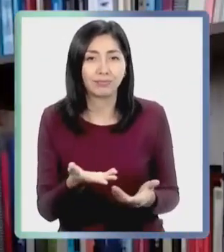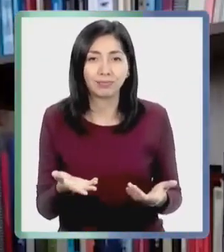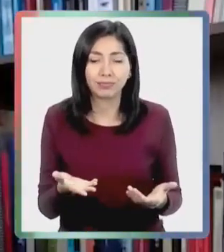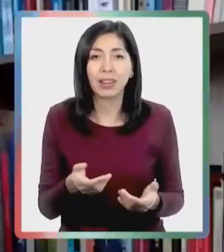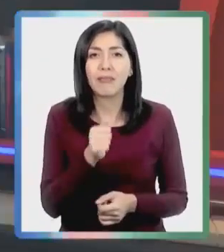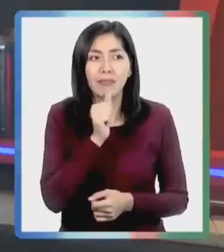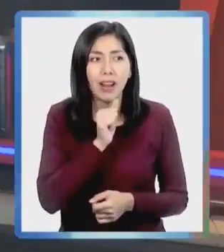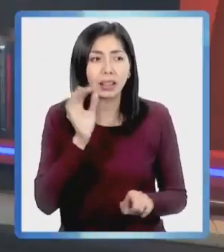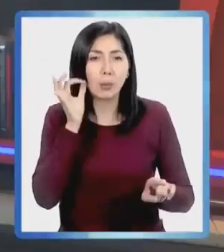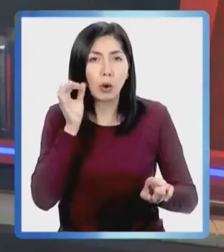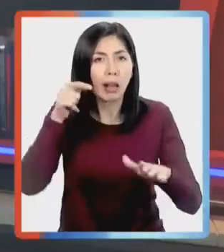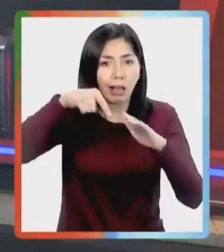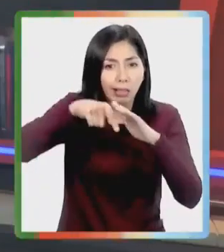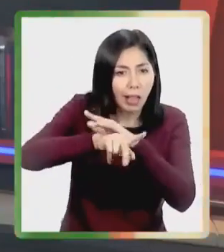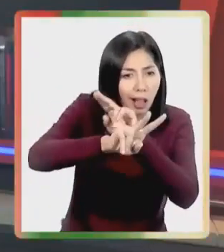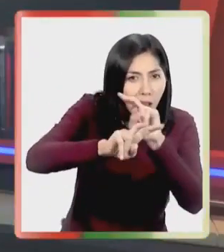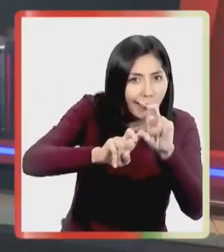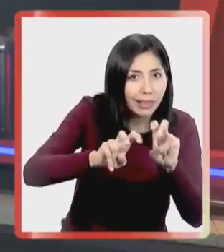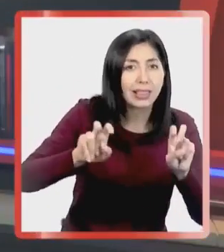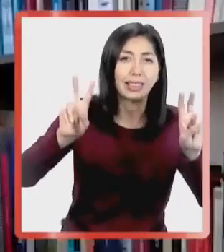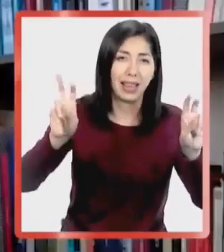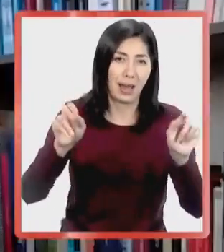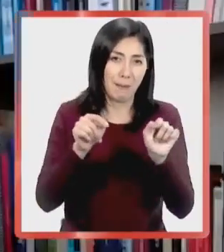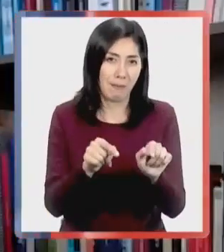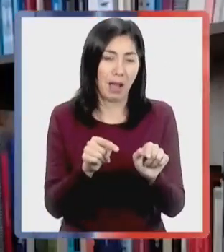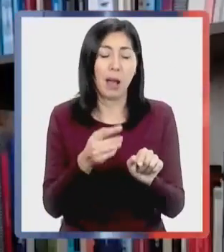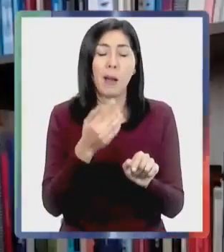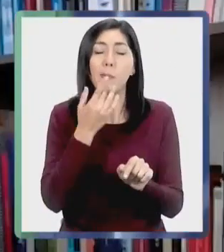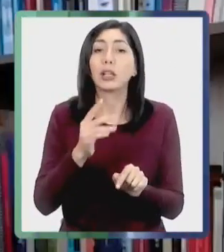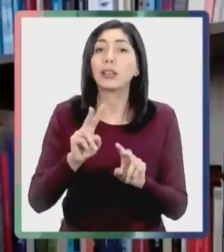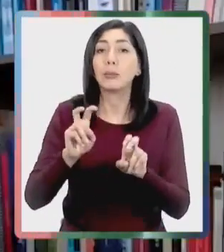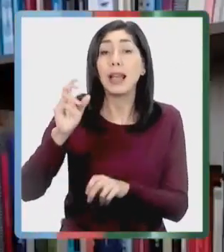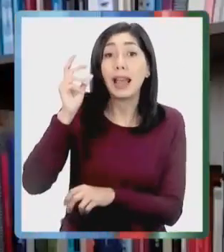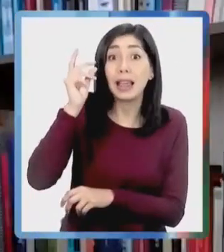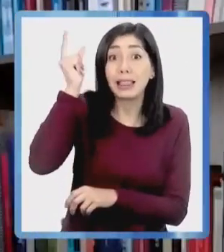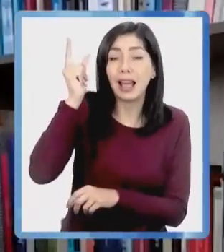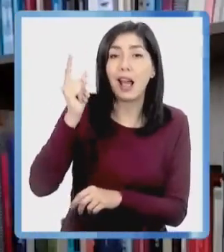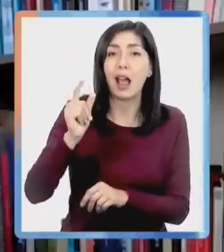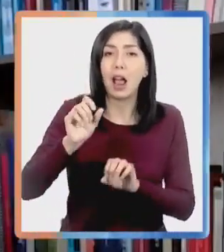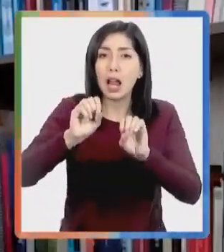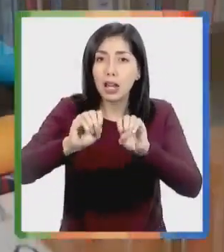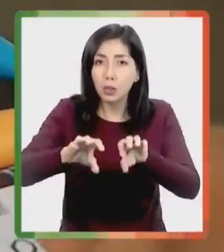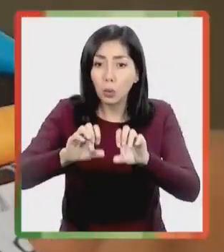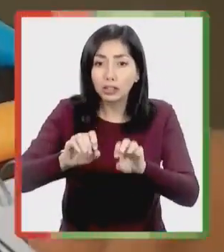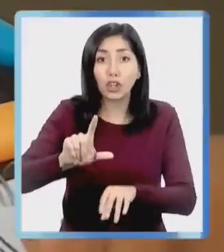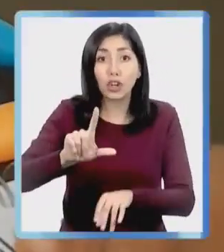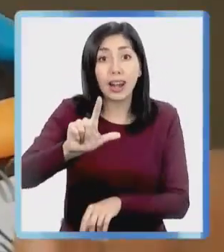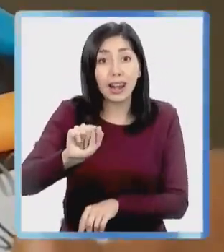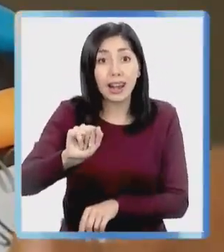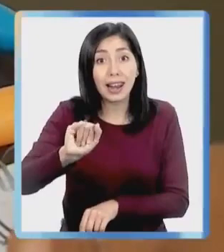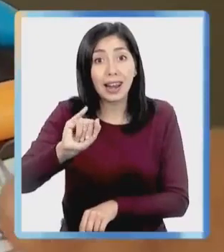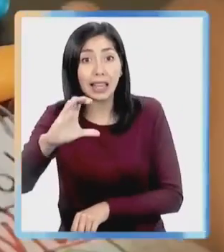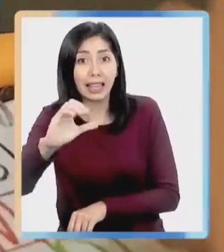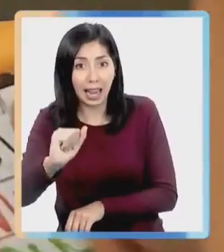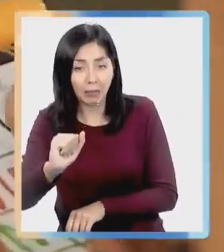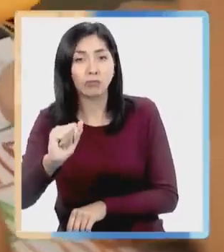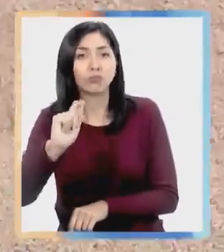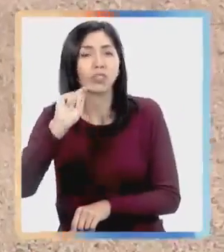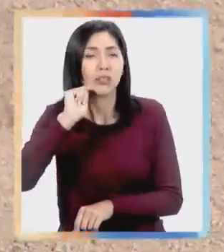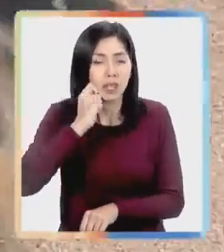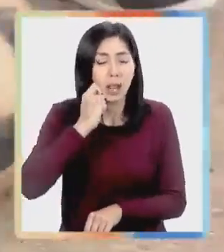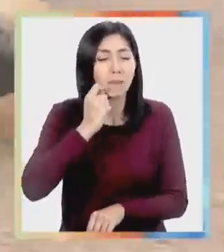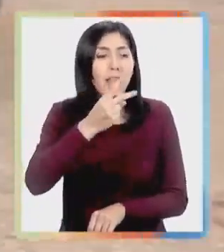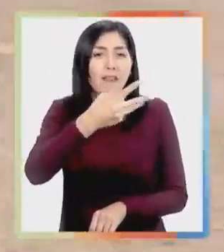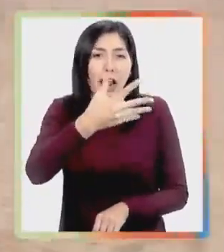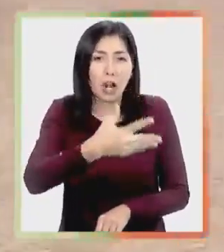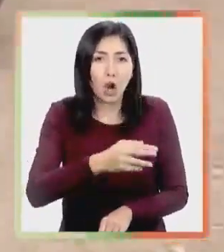no se ha metido a estudiar el tema, porque la idea de la educación laica no es desarraigar la educación de la cosmovisión